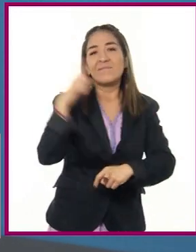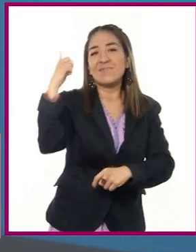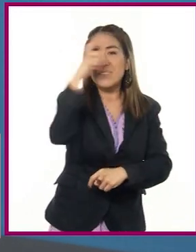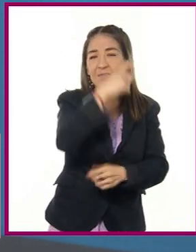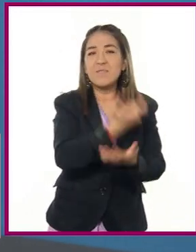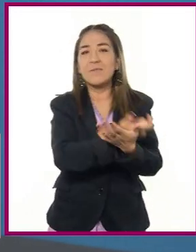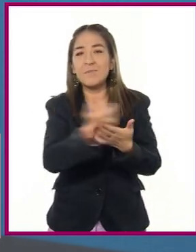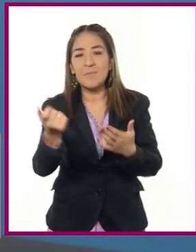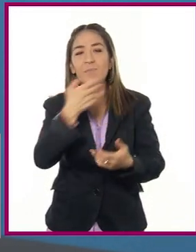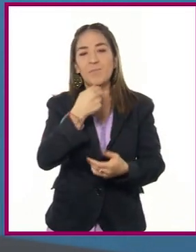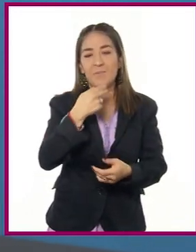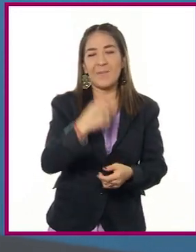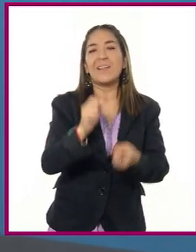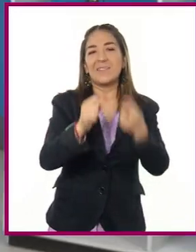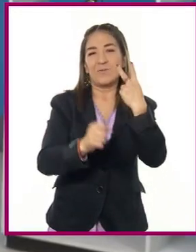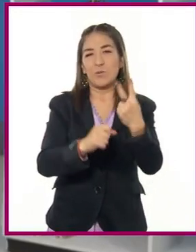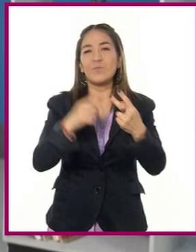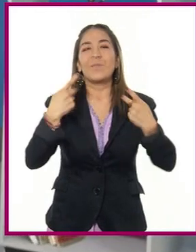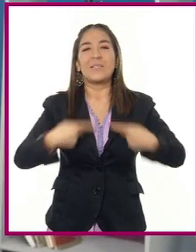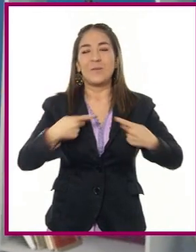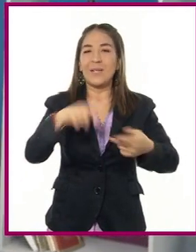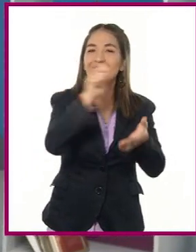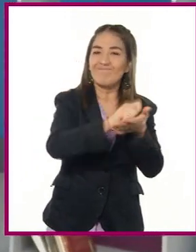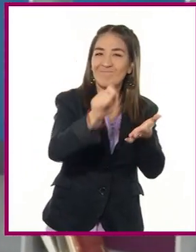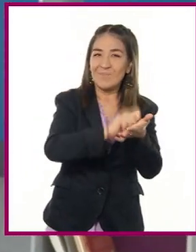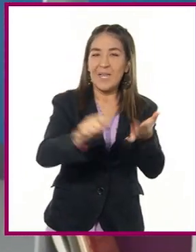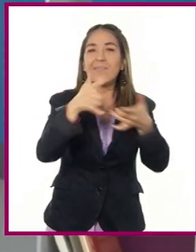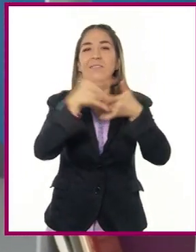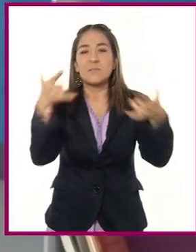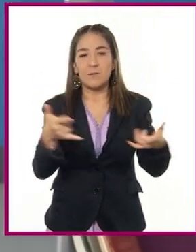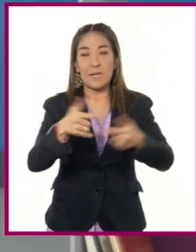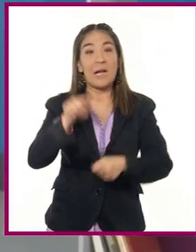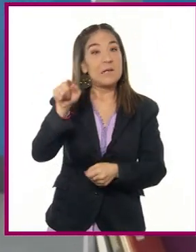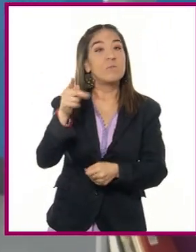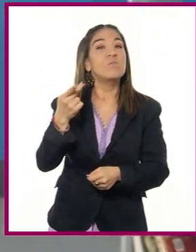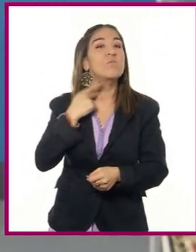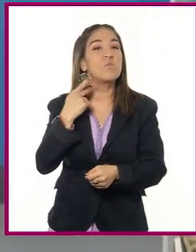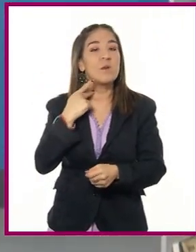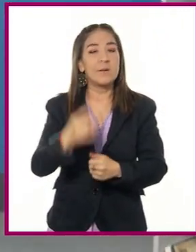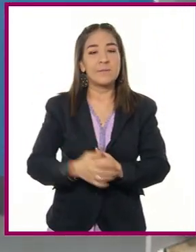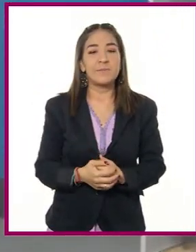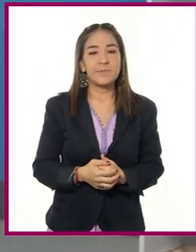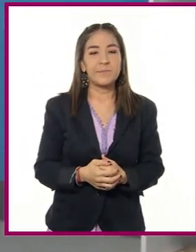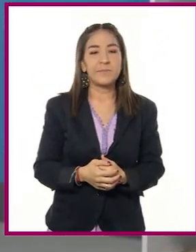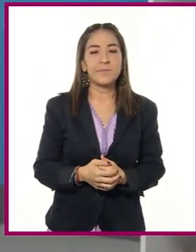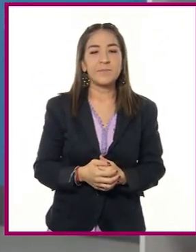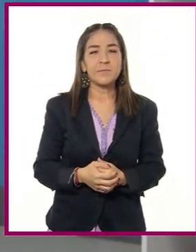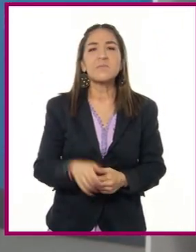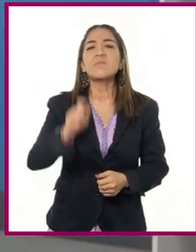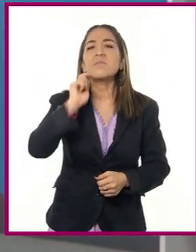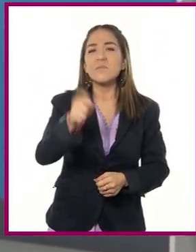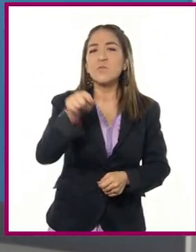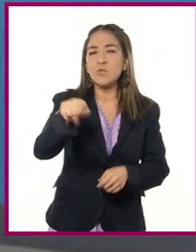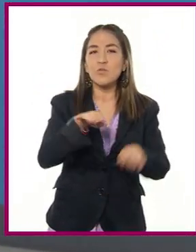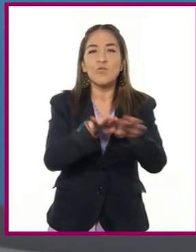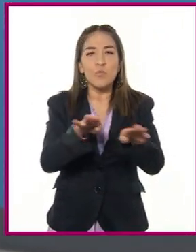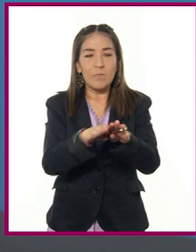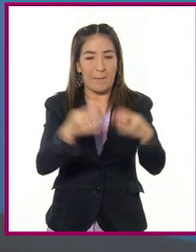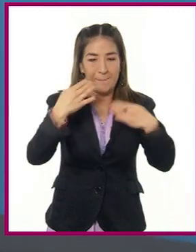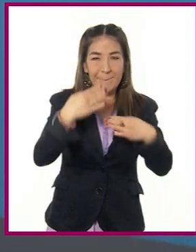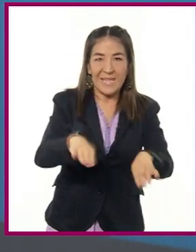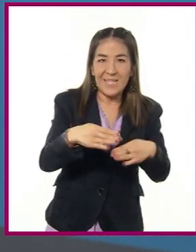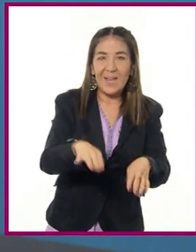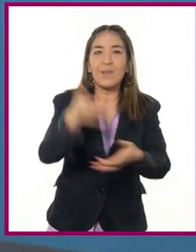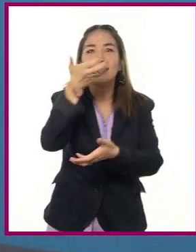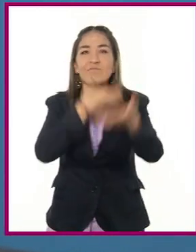y Émile Zola en sus novelas. La política del laissez-faire, dejar que el mercado funcionara